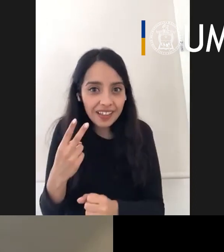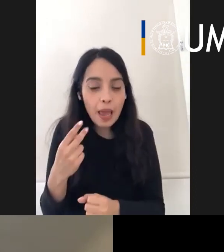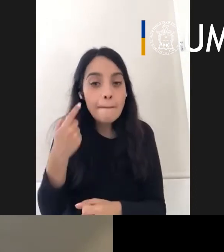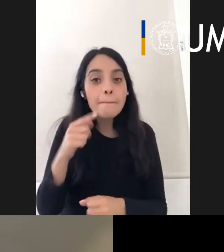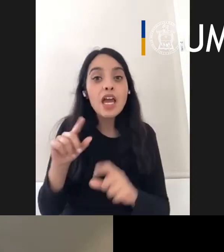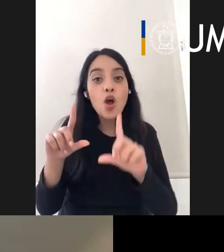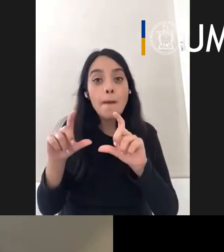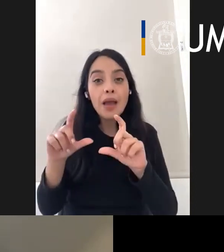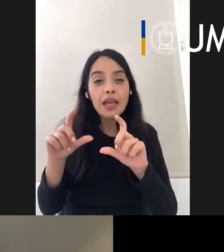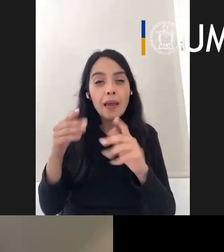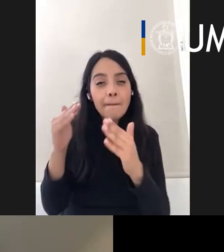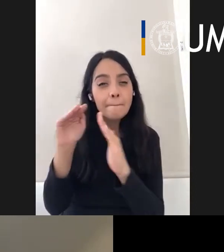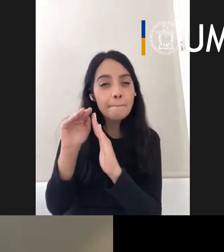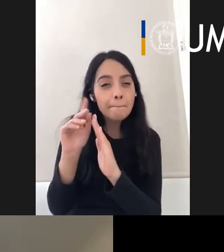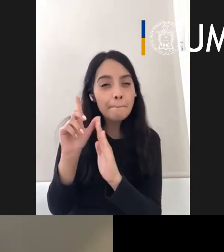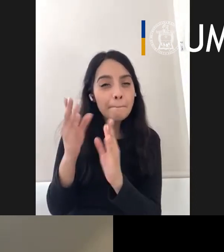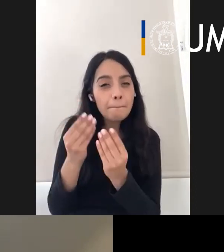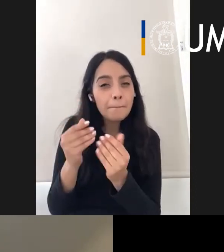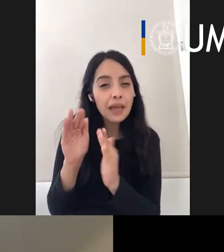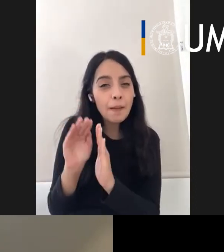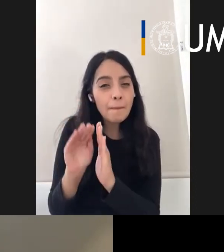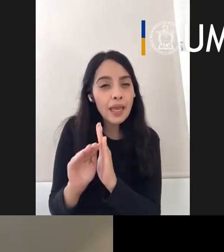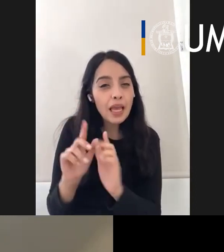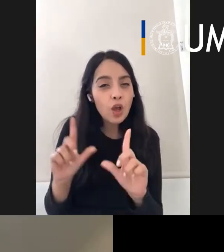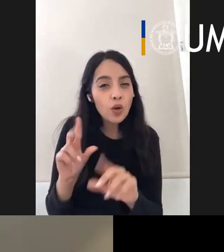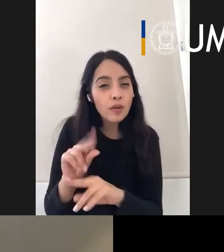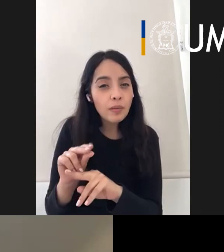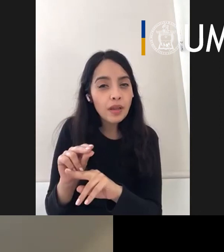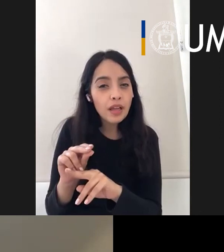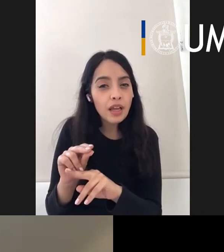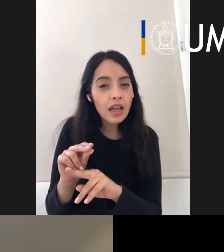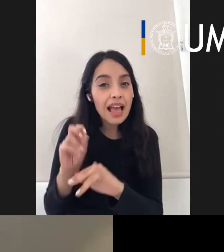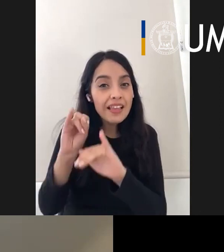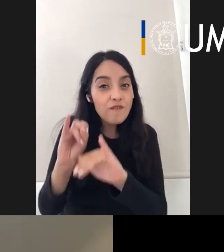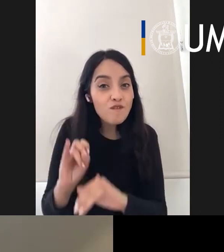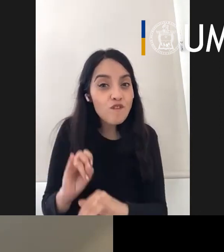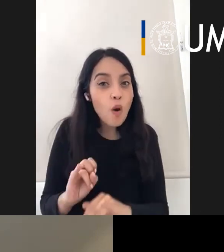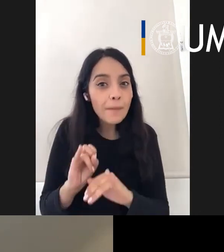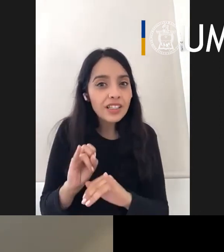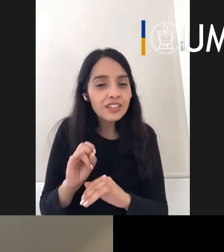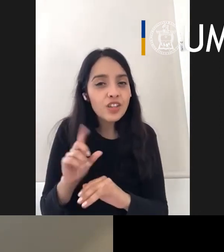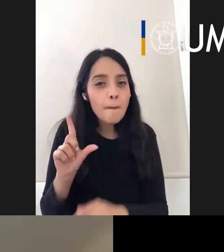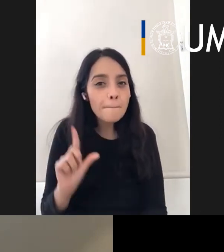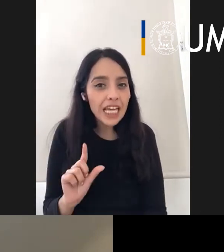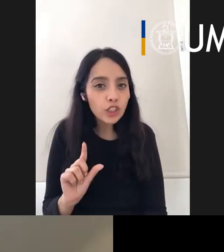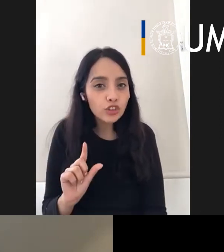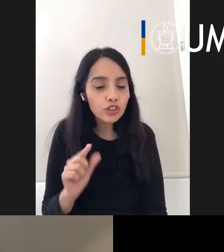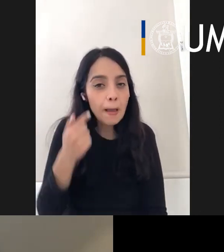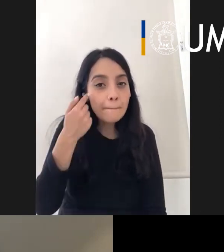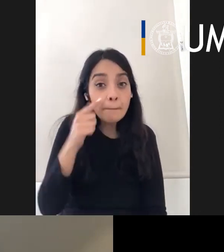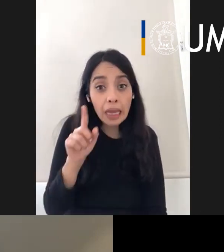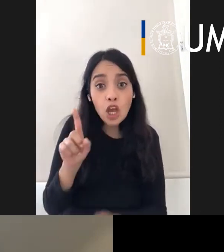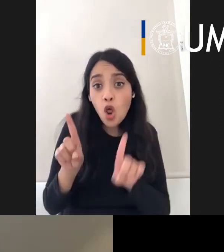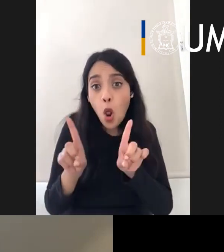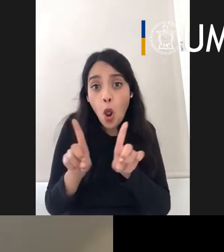menos definida y fuera una televisión más antigua y la viéramos pixelada, la información visual es menos. Sin embargo, yo puedo llegar a obtener el